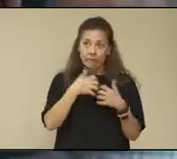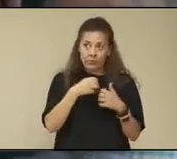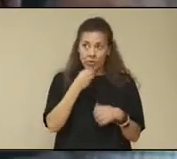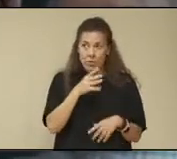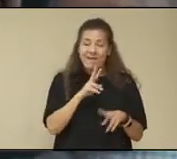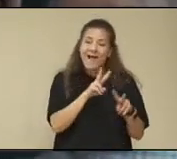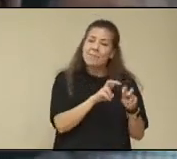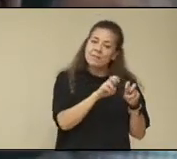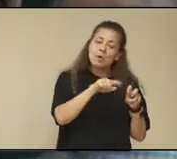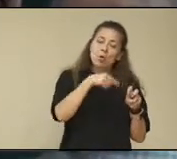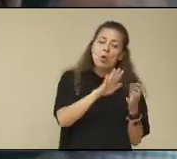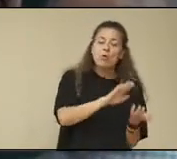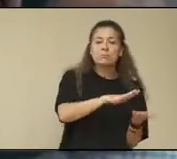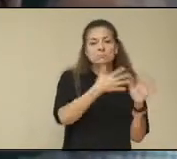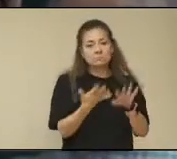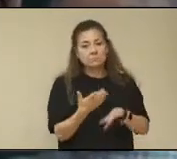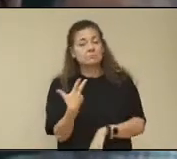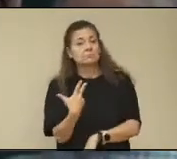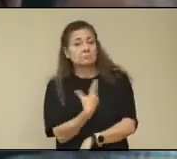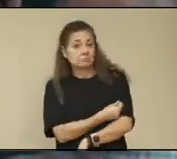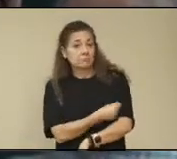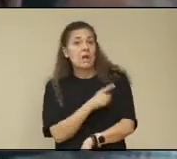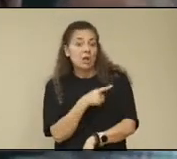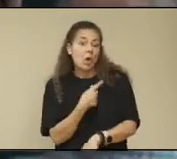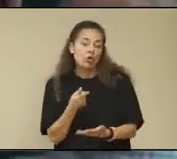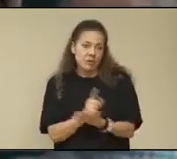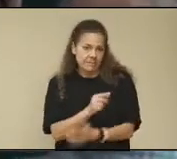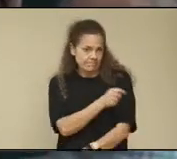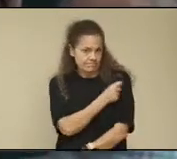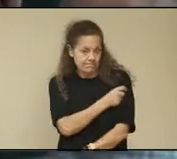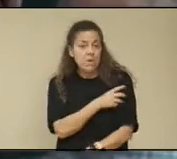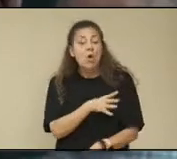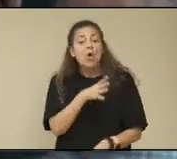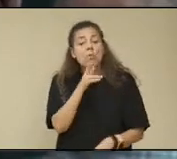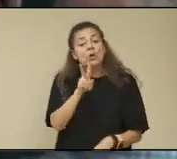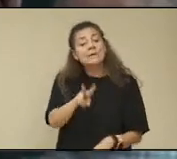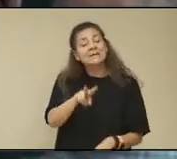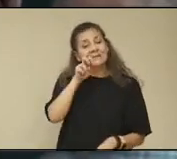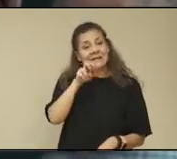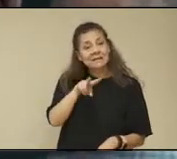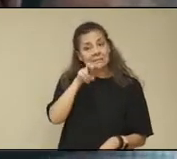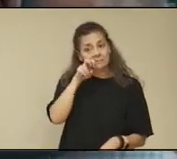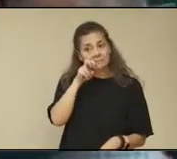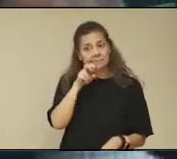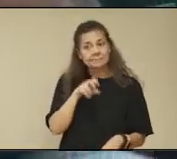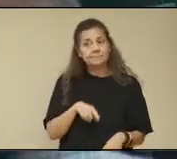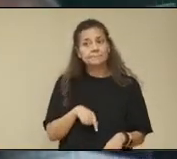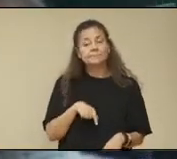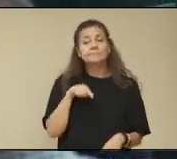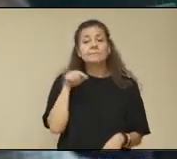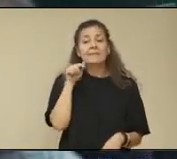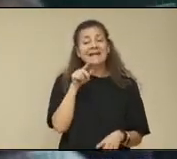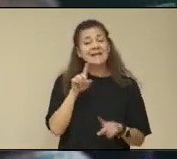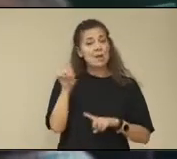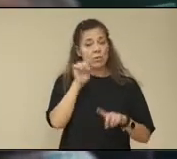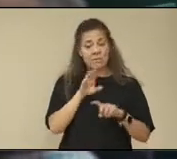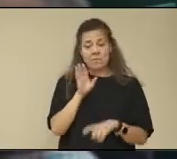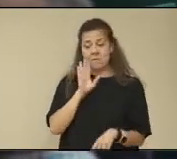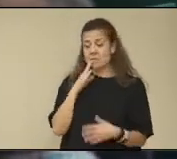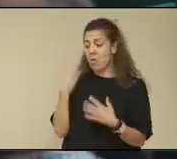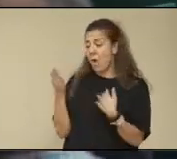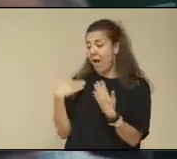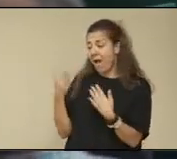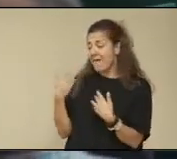inicio. Luego se cambió a intradérmico, que es lo que estamos vacunando ahora. Por vía respiratoria es el problema que estábamos hablando antes